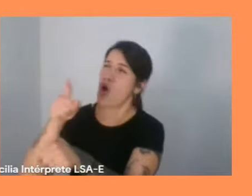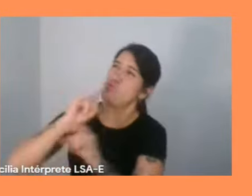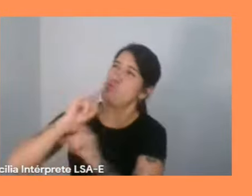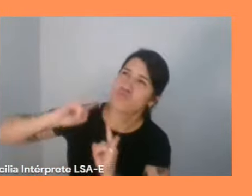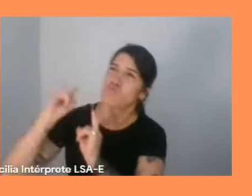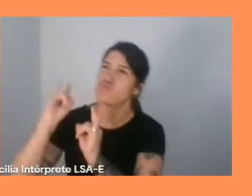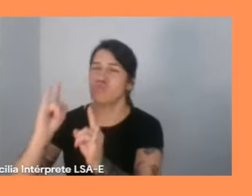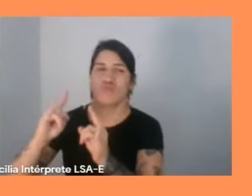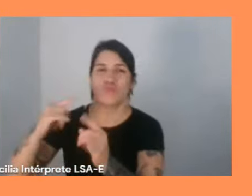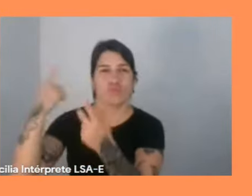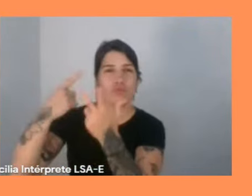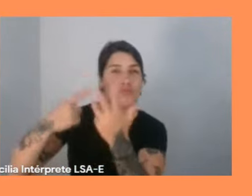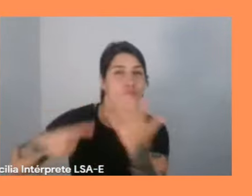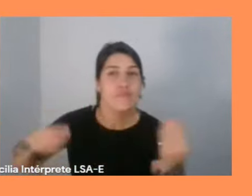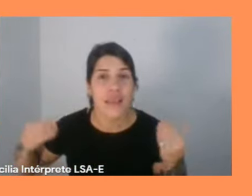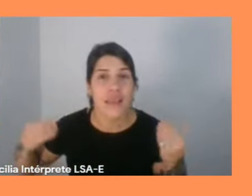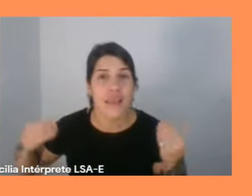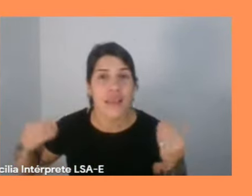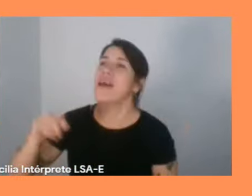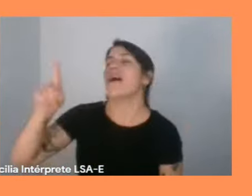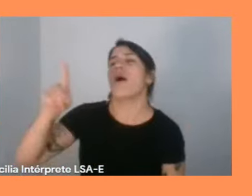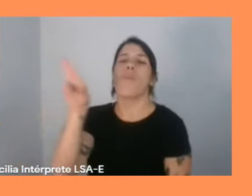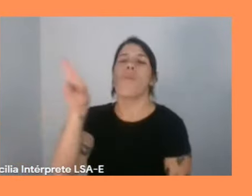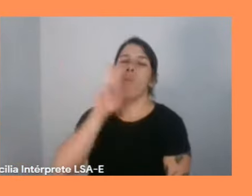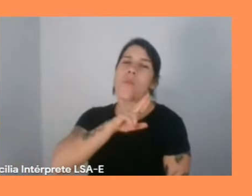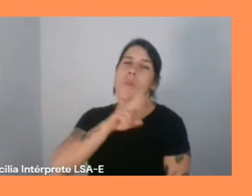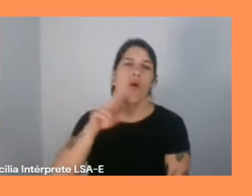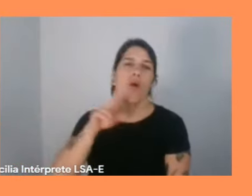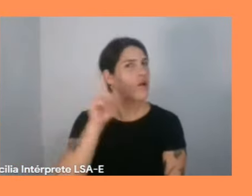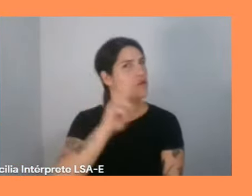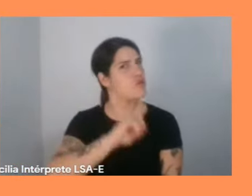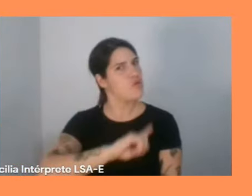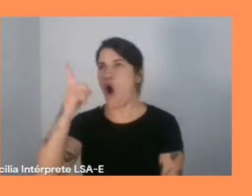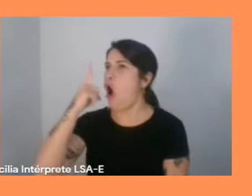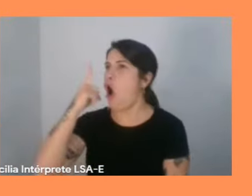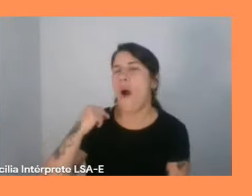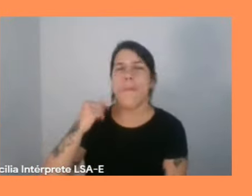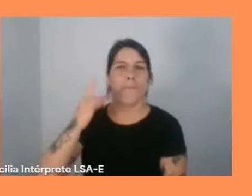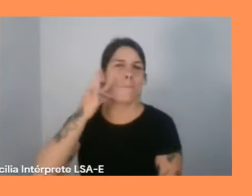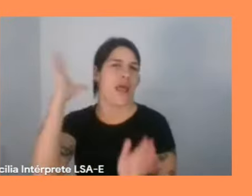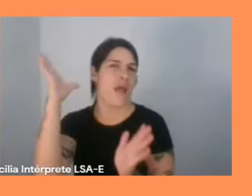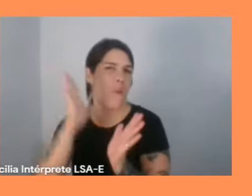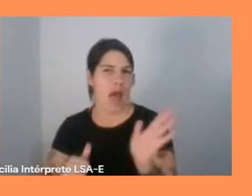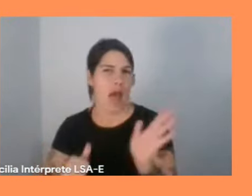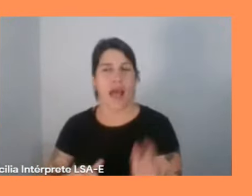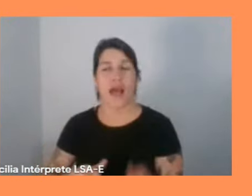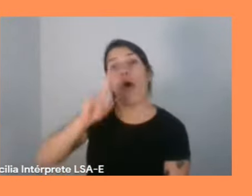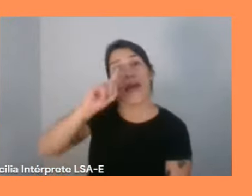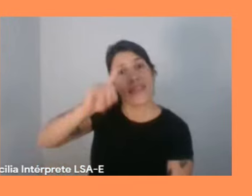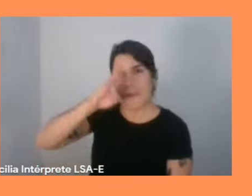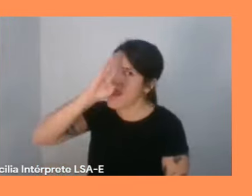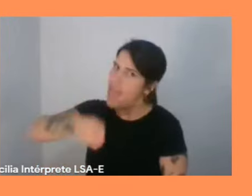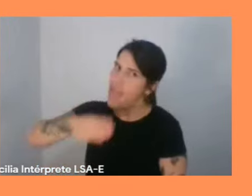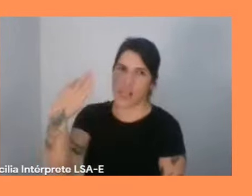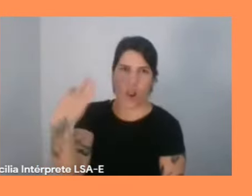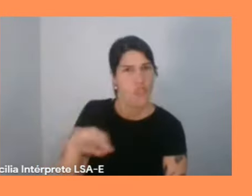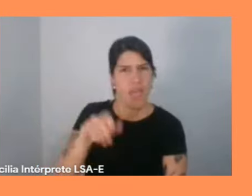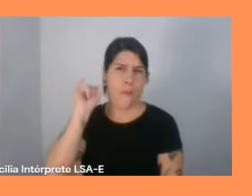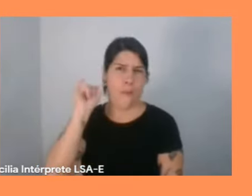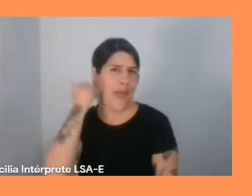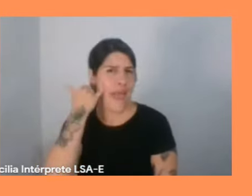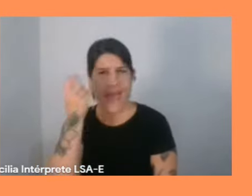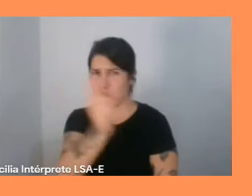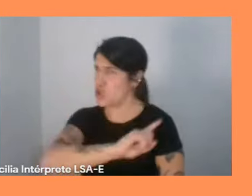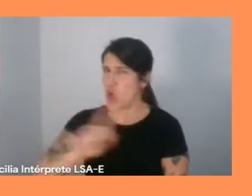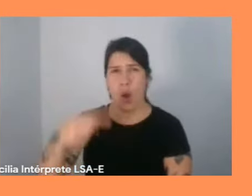y heterosexuales, privilegiando sus voces y visiones. La ESI ayuda al proceso de